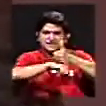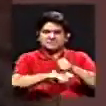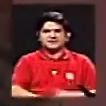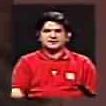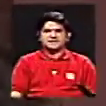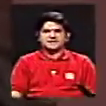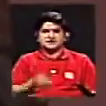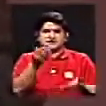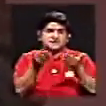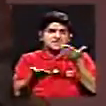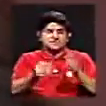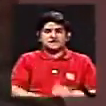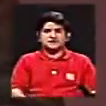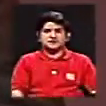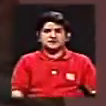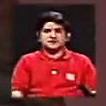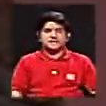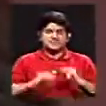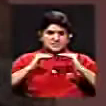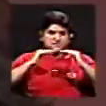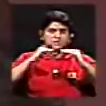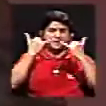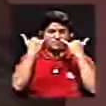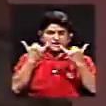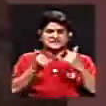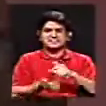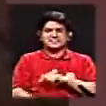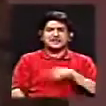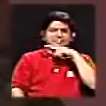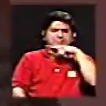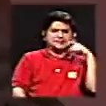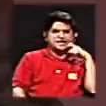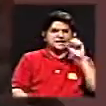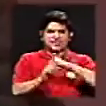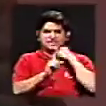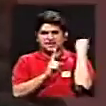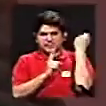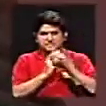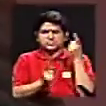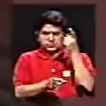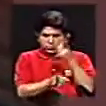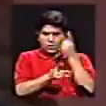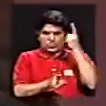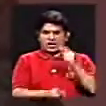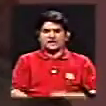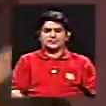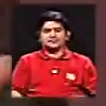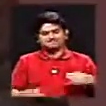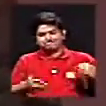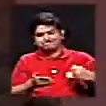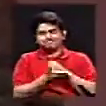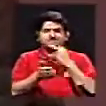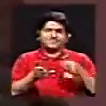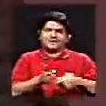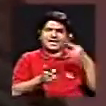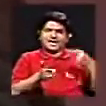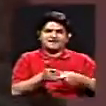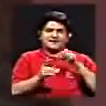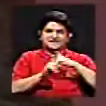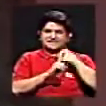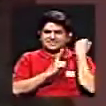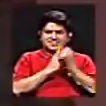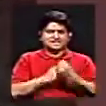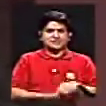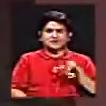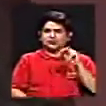coloque en superficies que ya están debidamente secas, en condiciones apropiadas, y desgraciadamente muchas veces eso hemos